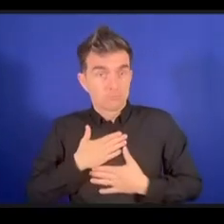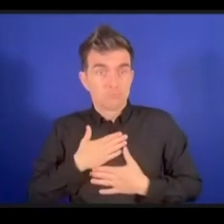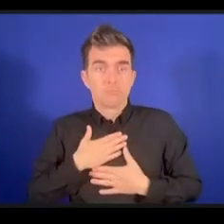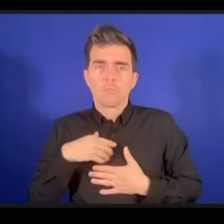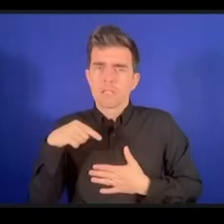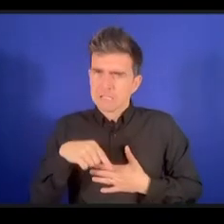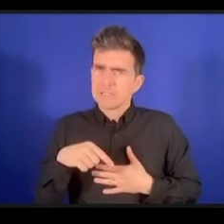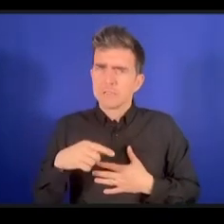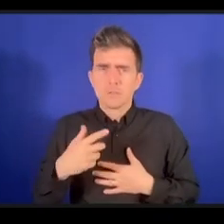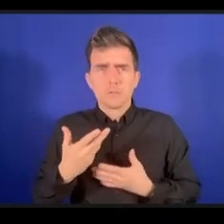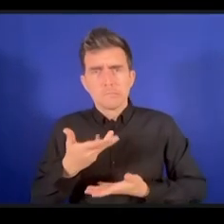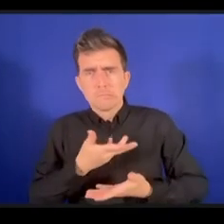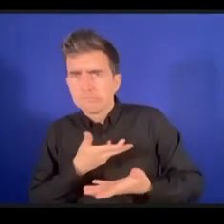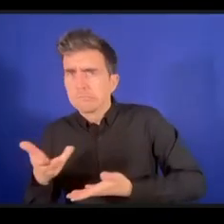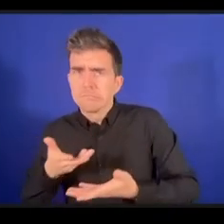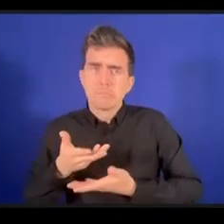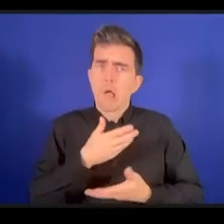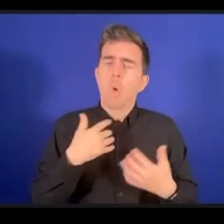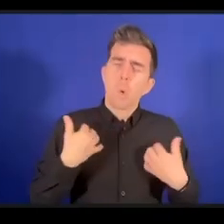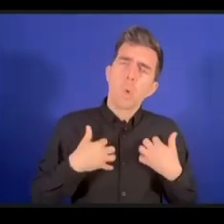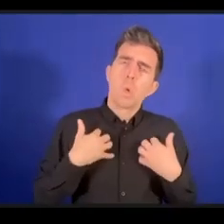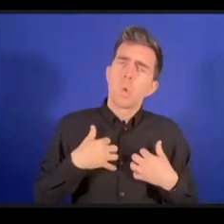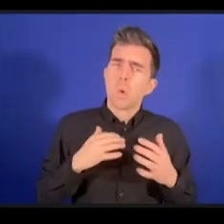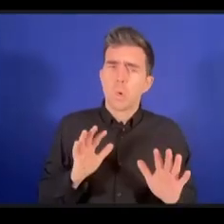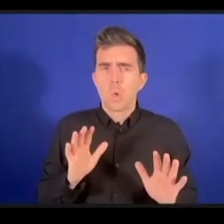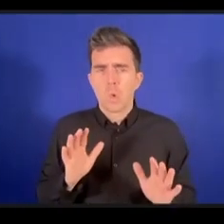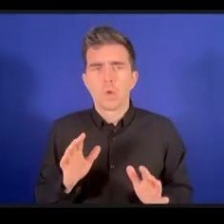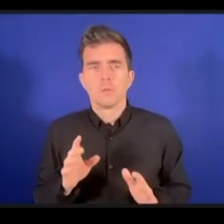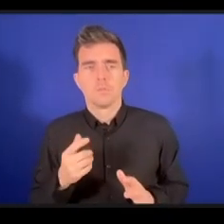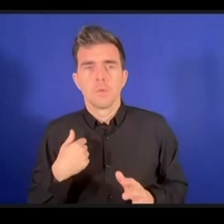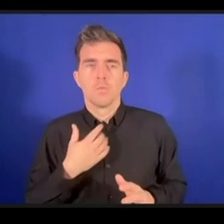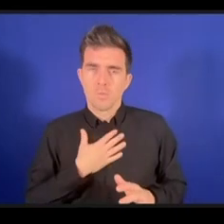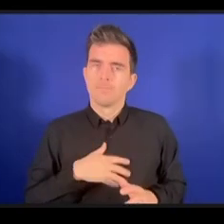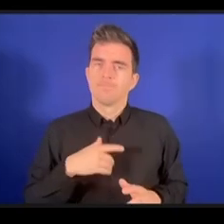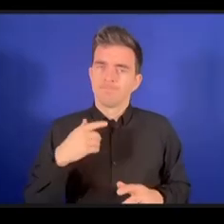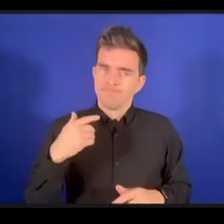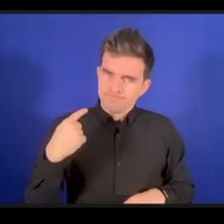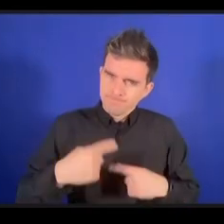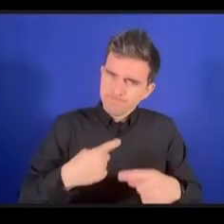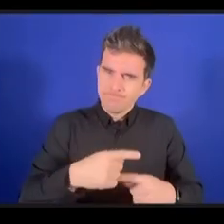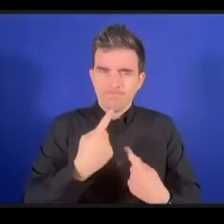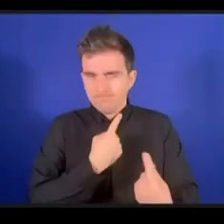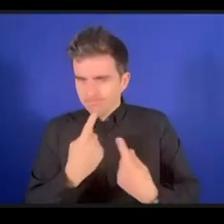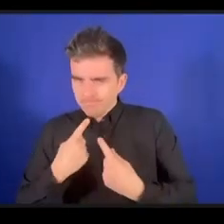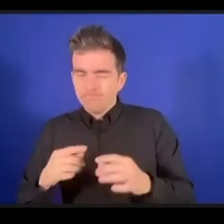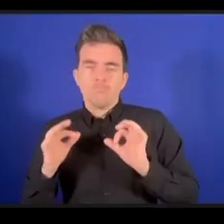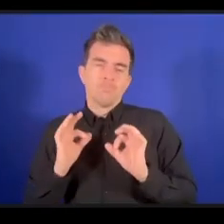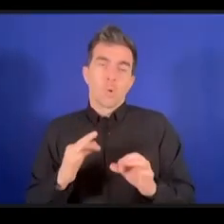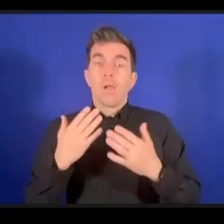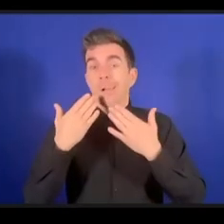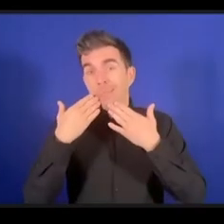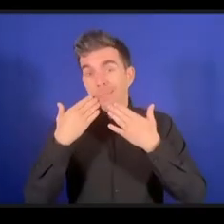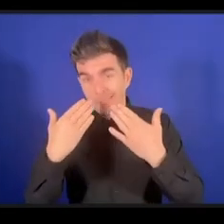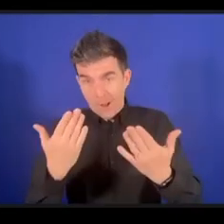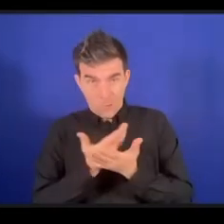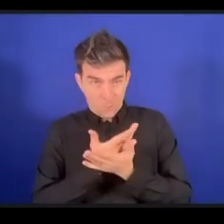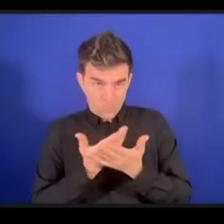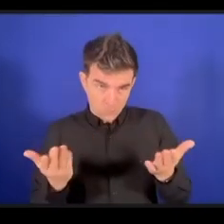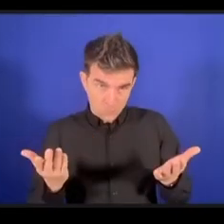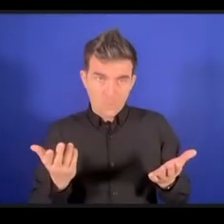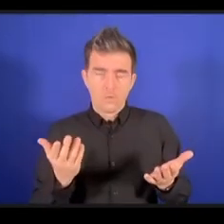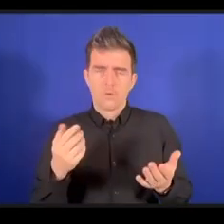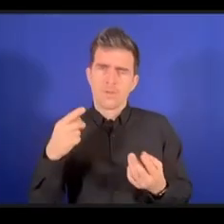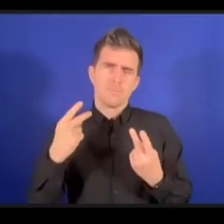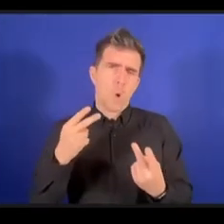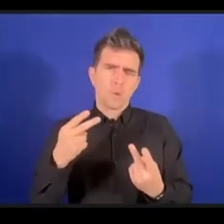interesante que tenemos que continuar pero muchísimas gracias vint por haber sacado colación este tema tan